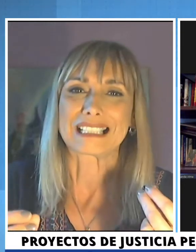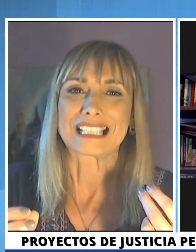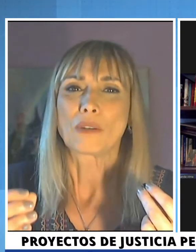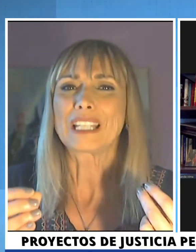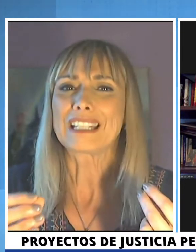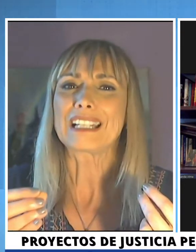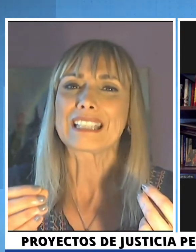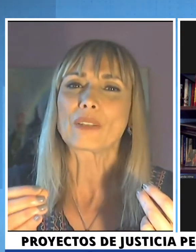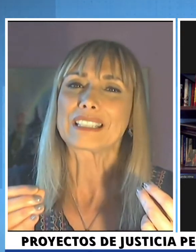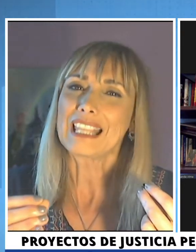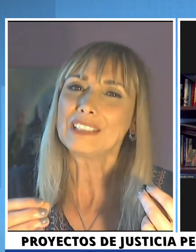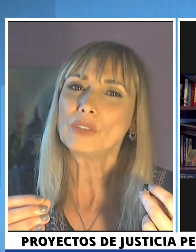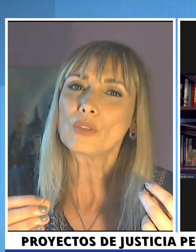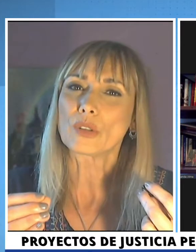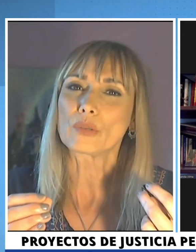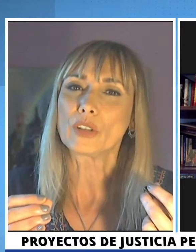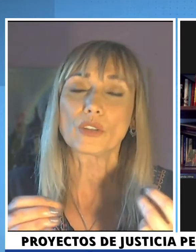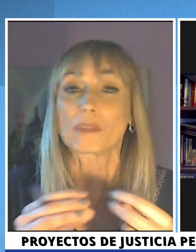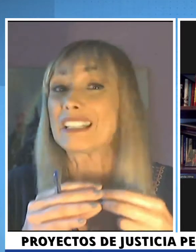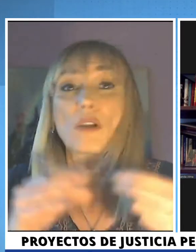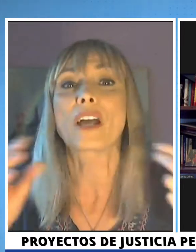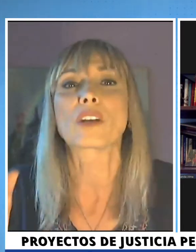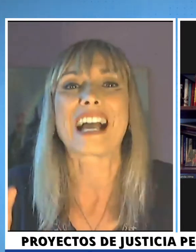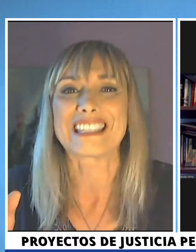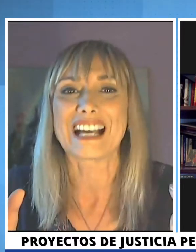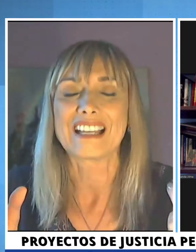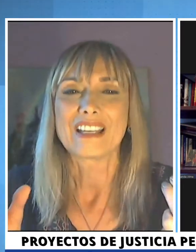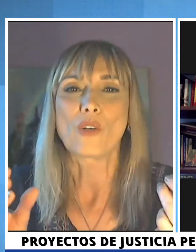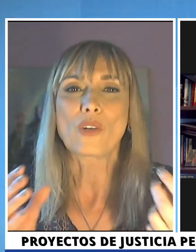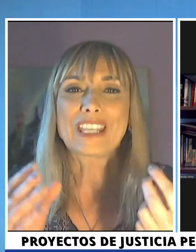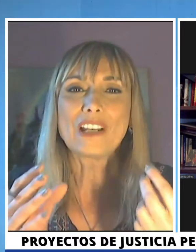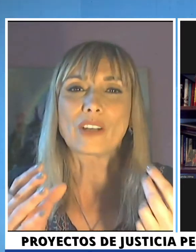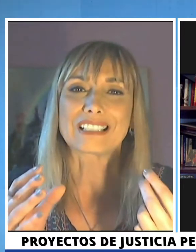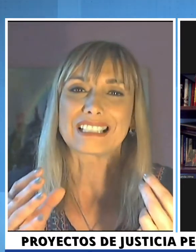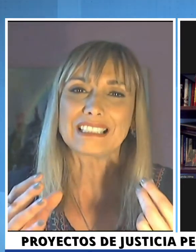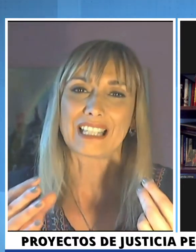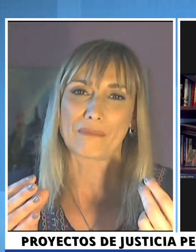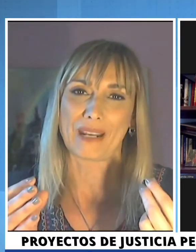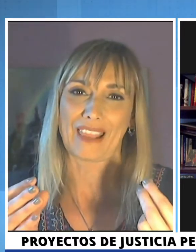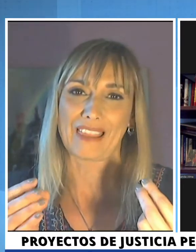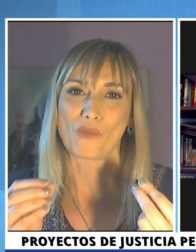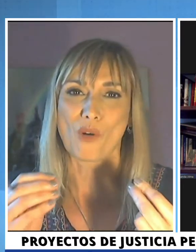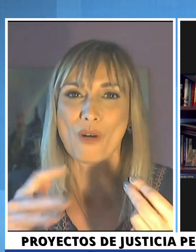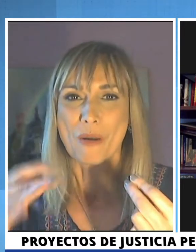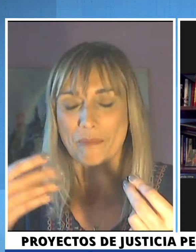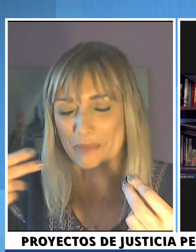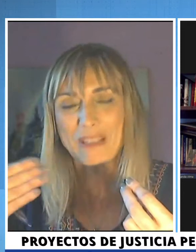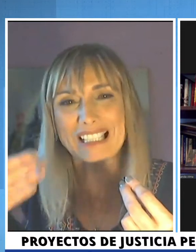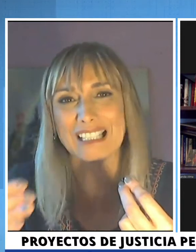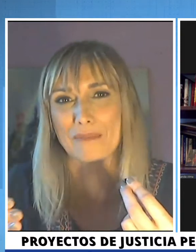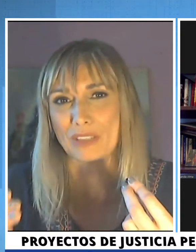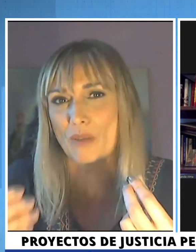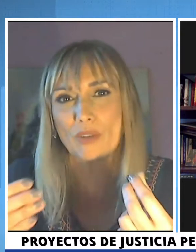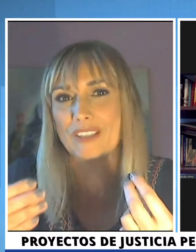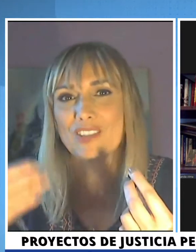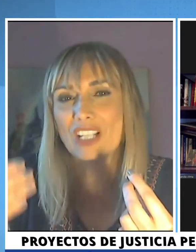más. ¿Ustedes creen que el Estado le está dando solución o depende de qué juzgado caiga? ¿O qué es lo que necesitan en verdad como primer